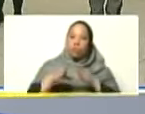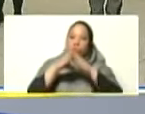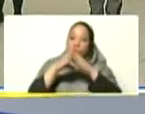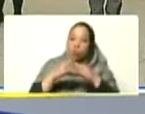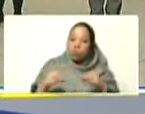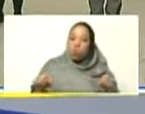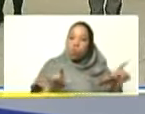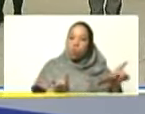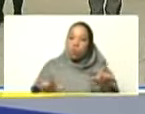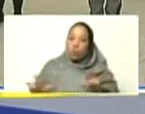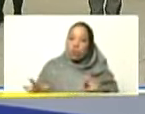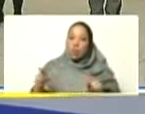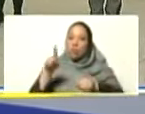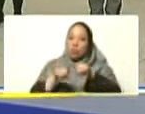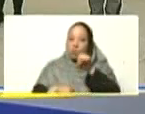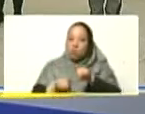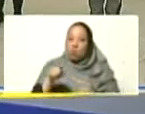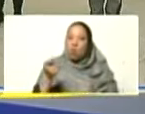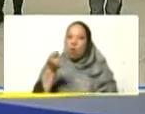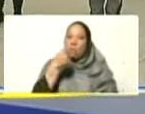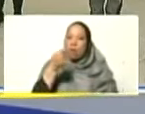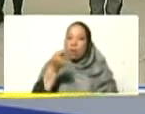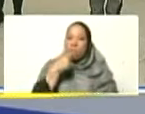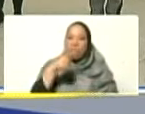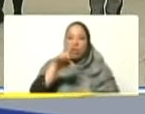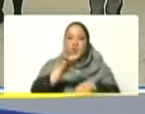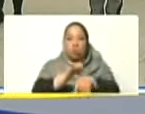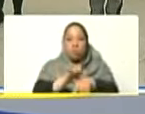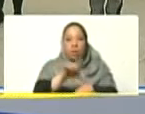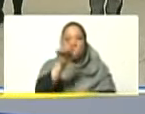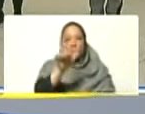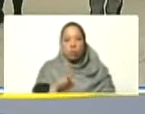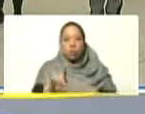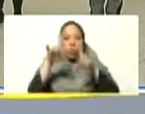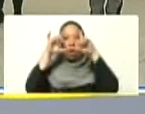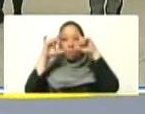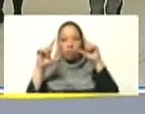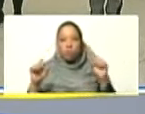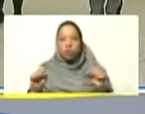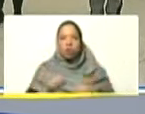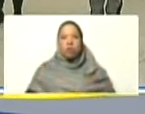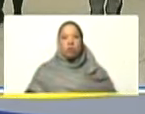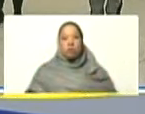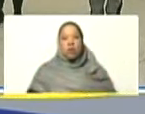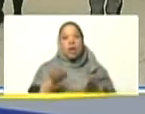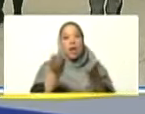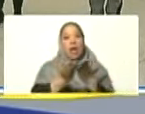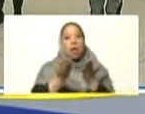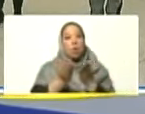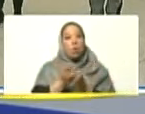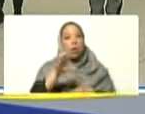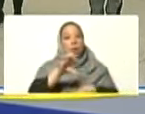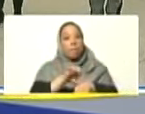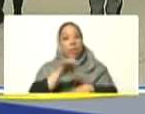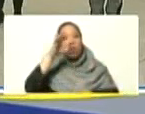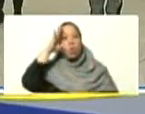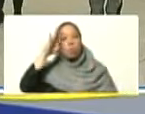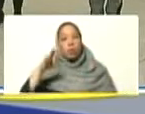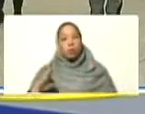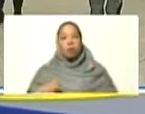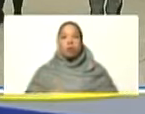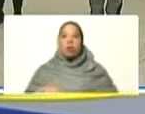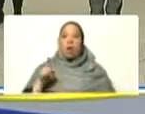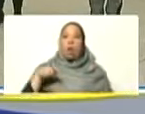cubiertos. Todos tienen que estar cubiertos. Bueno, está la Escuela de Medicina Militar, que ahora